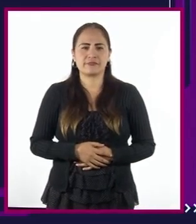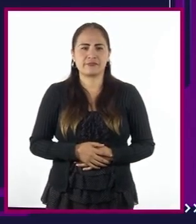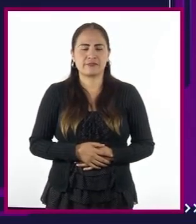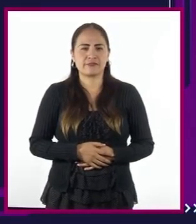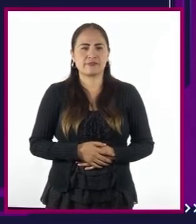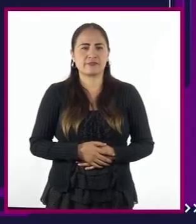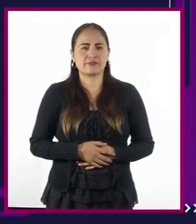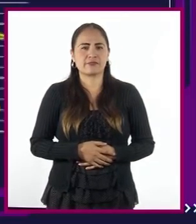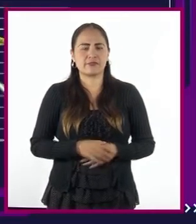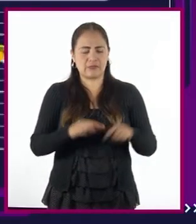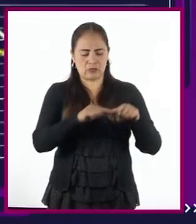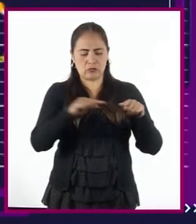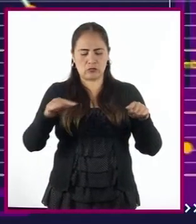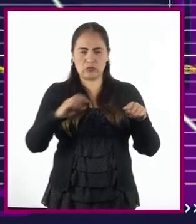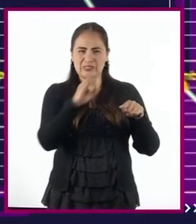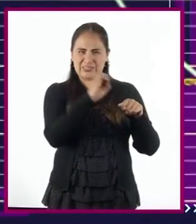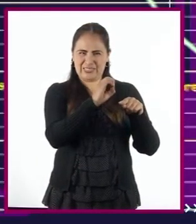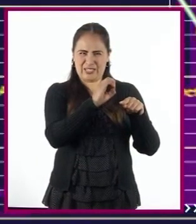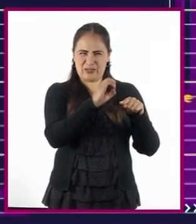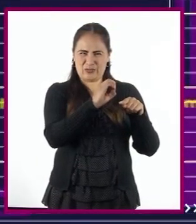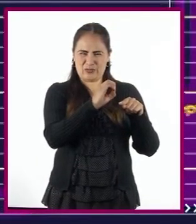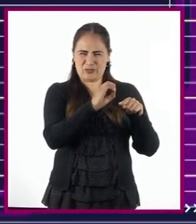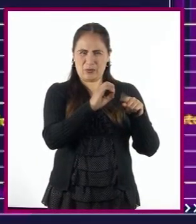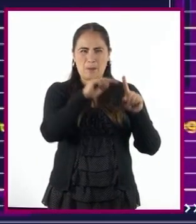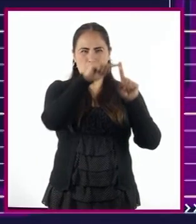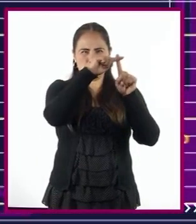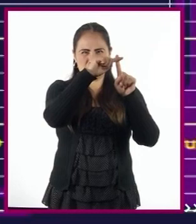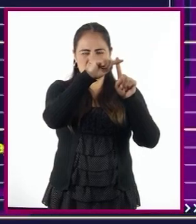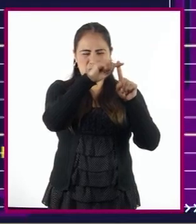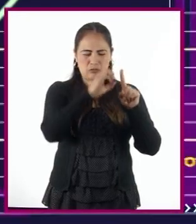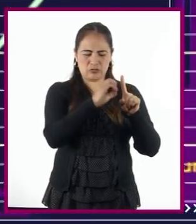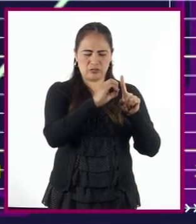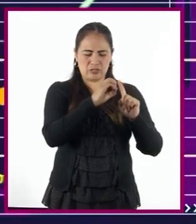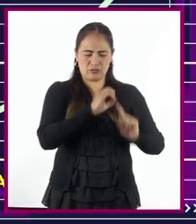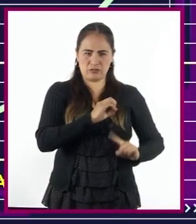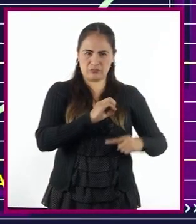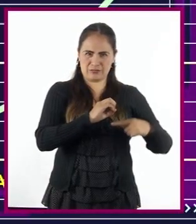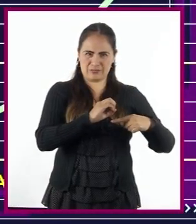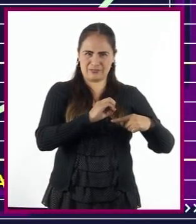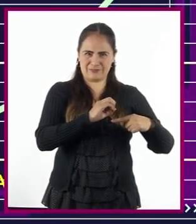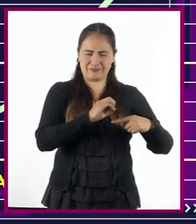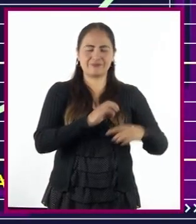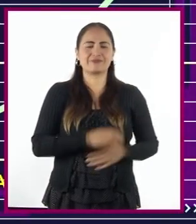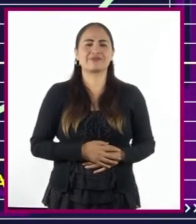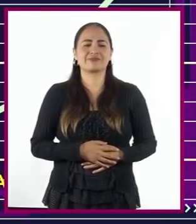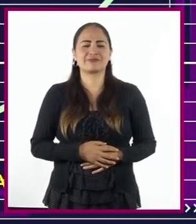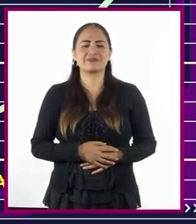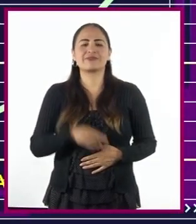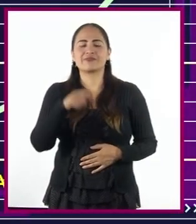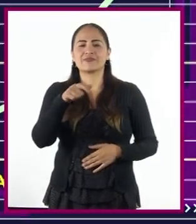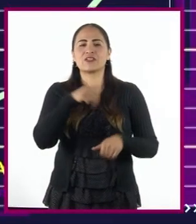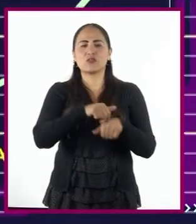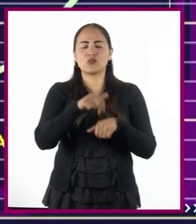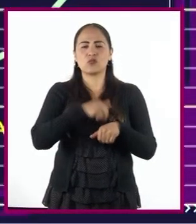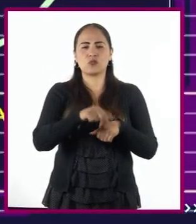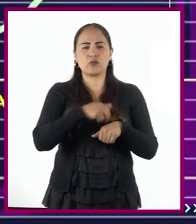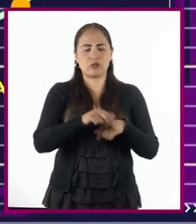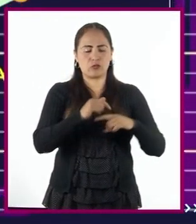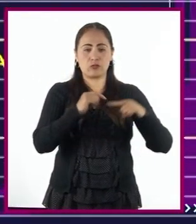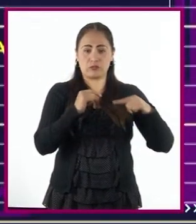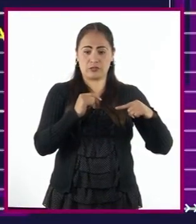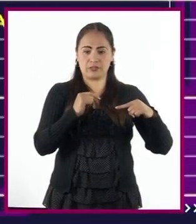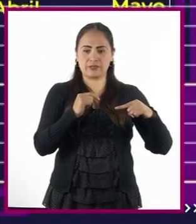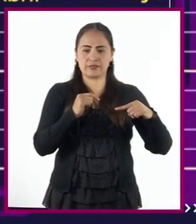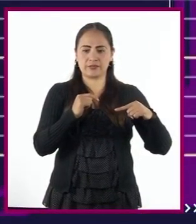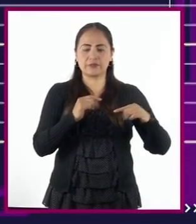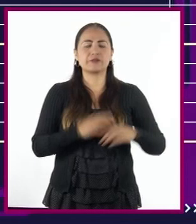tanto en el primer cuadrante del plano cartesiano como en el cuarto. En este caso, los números negativos